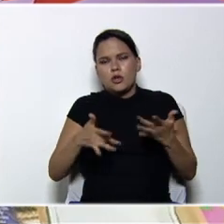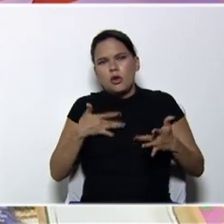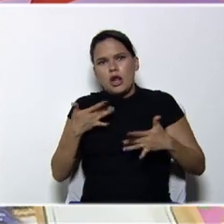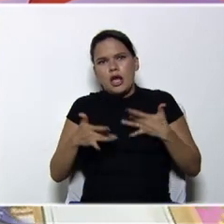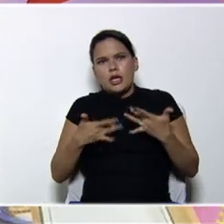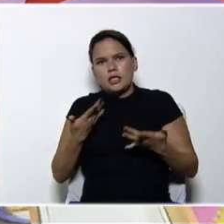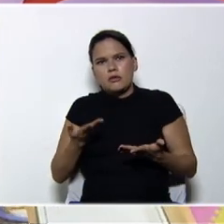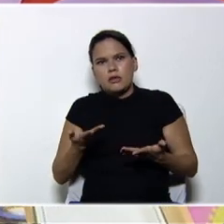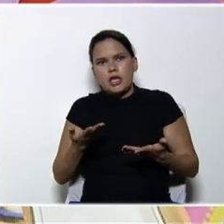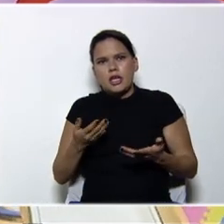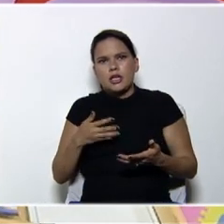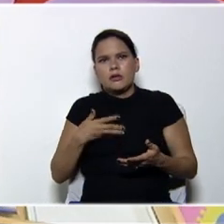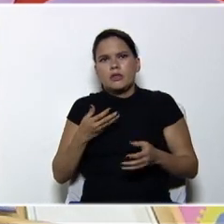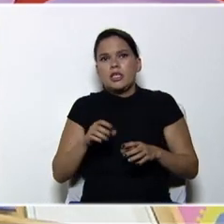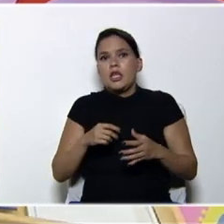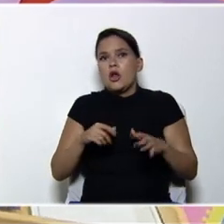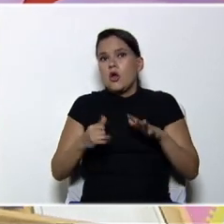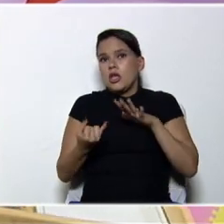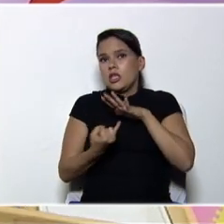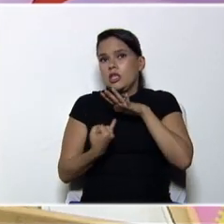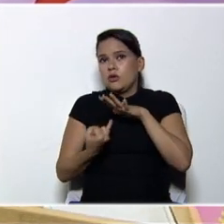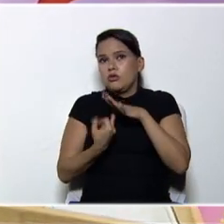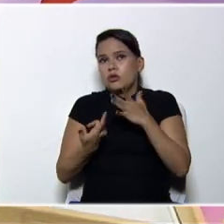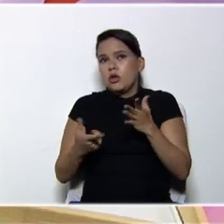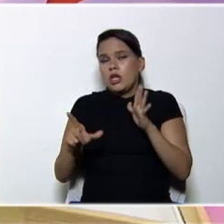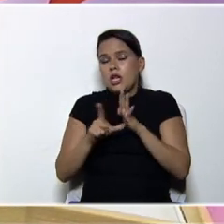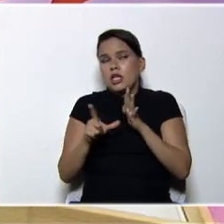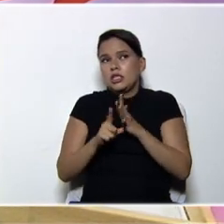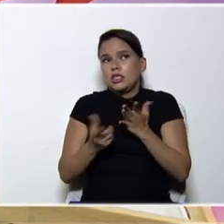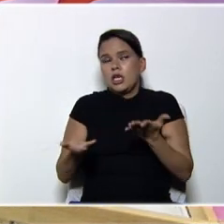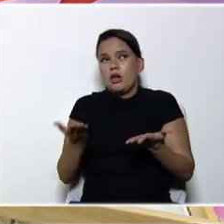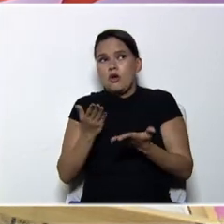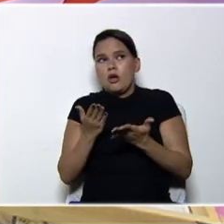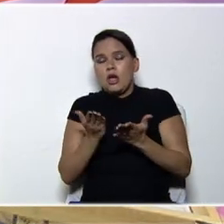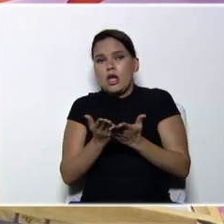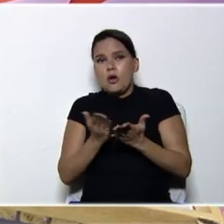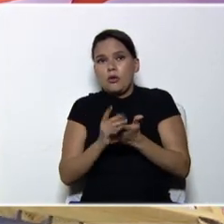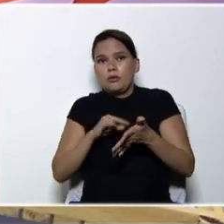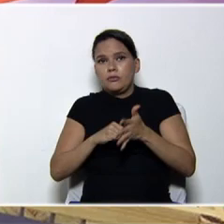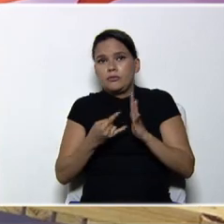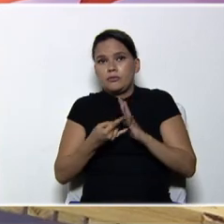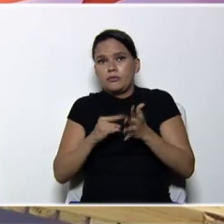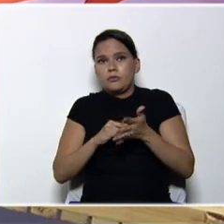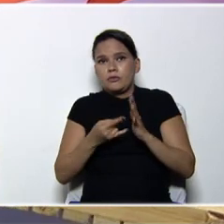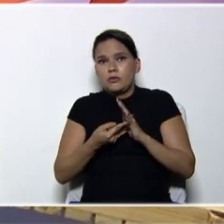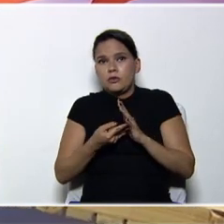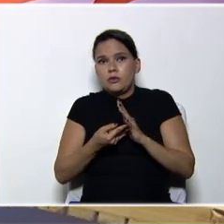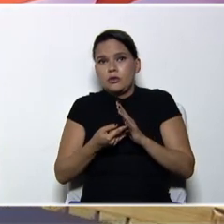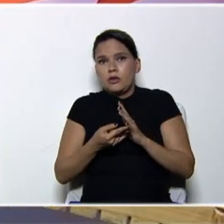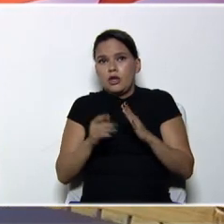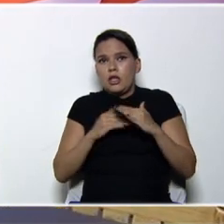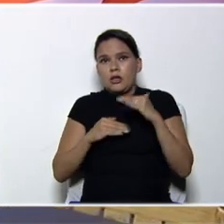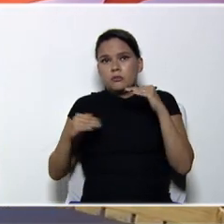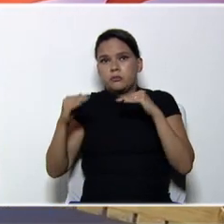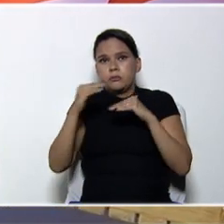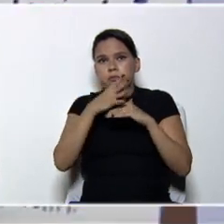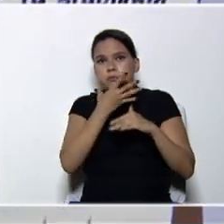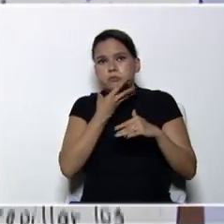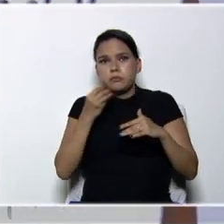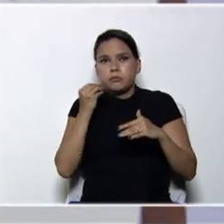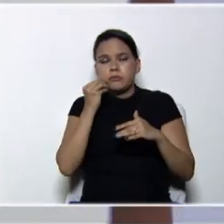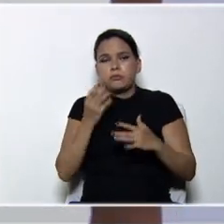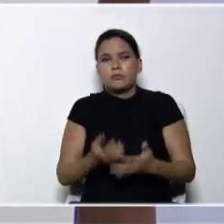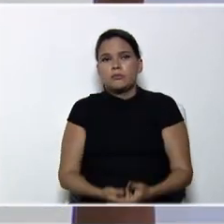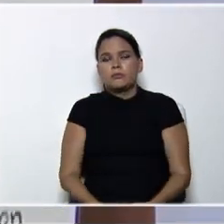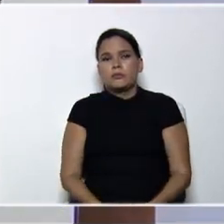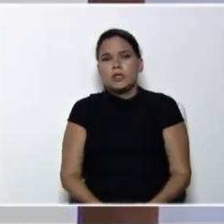son asignadas desde los liceos, las escuelas técnicas, las escuelas de arte y oficios, las escuelas de jóvenes, adultas y adultos. ¿Qué quiero